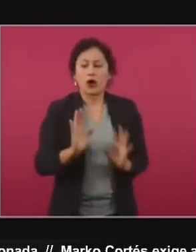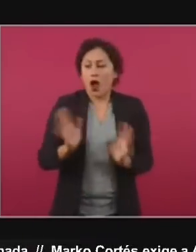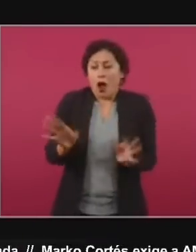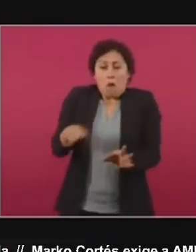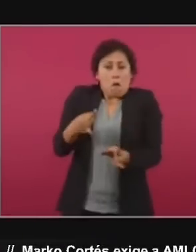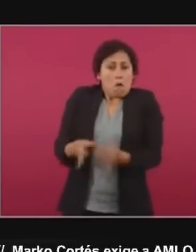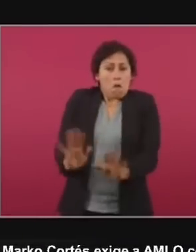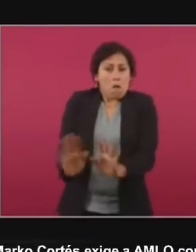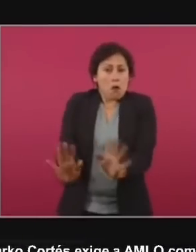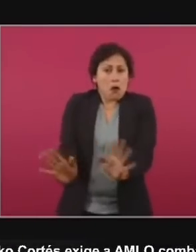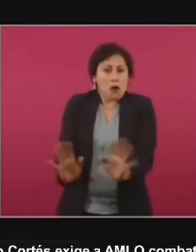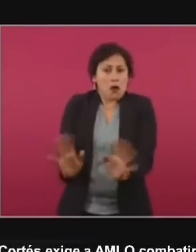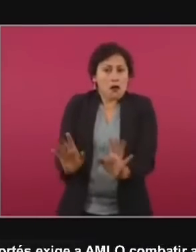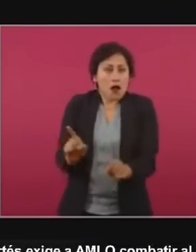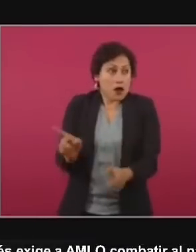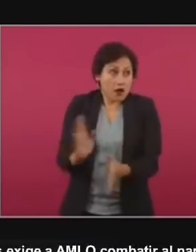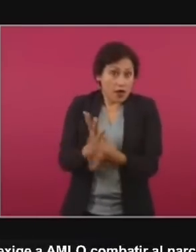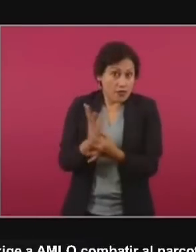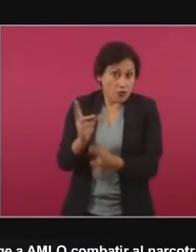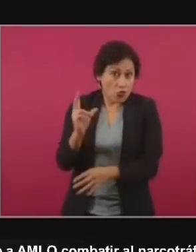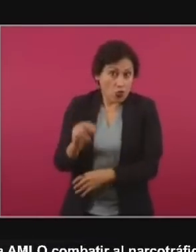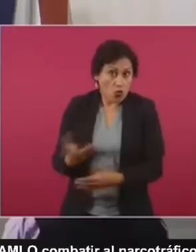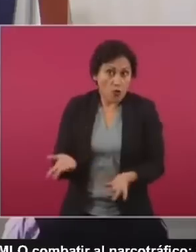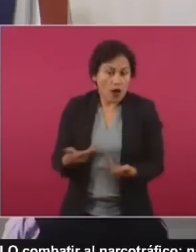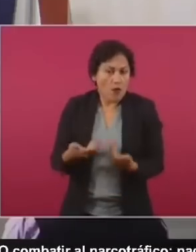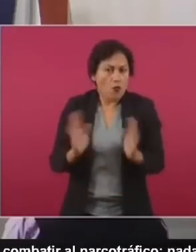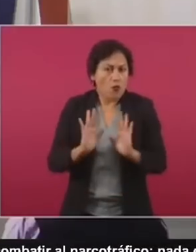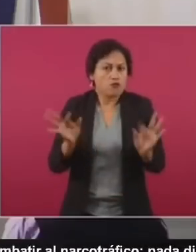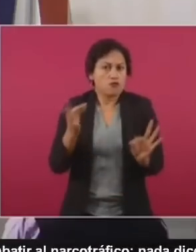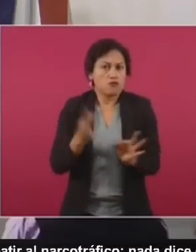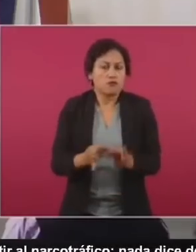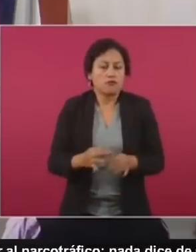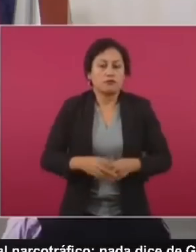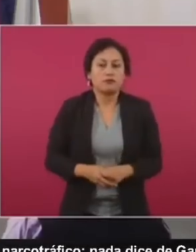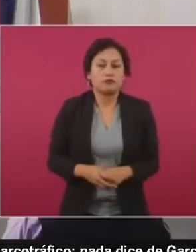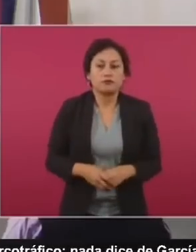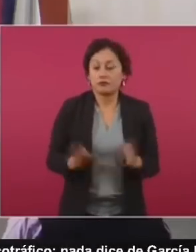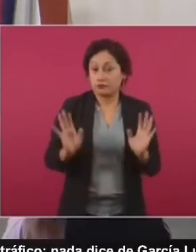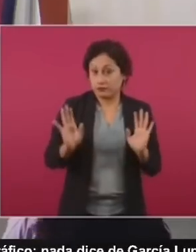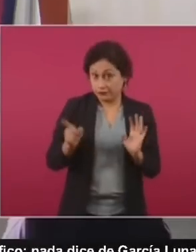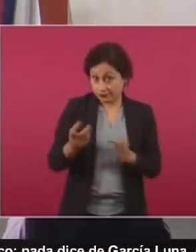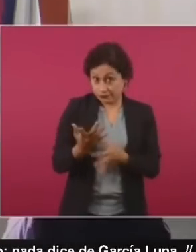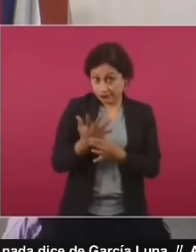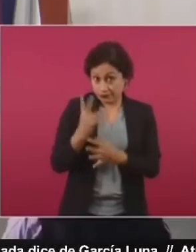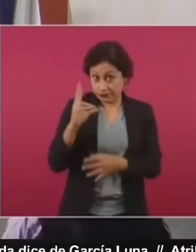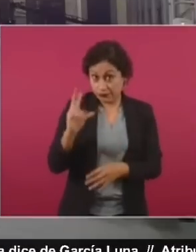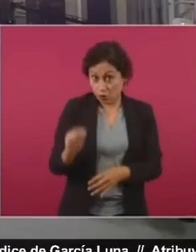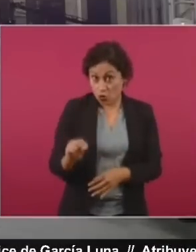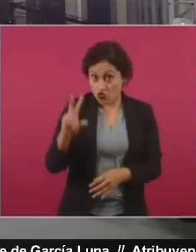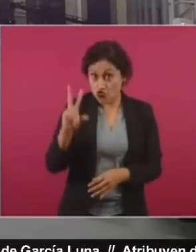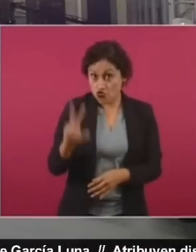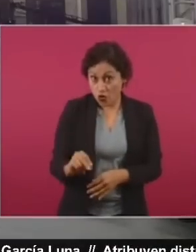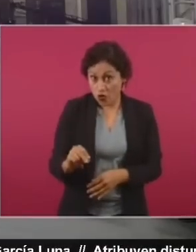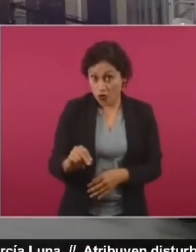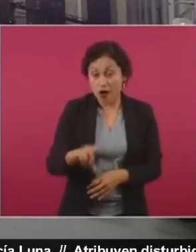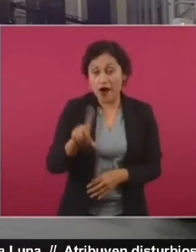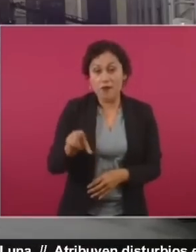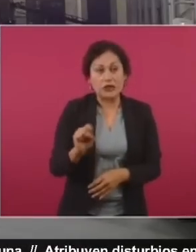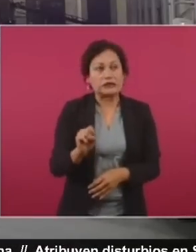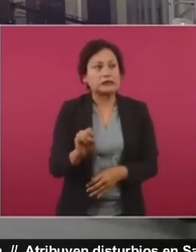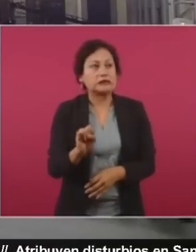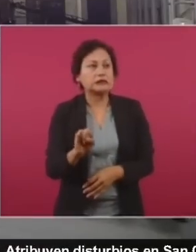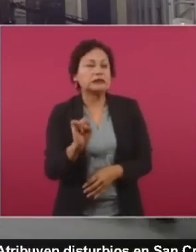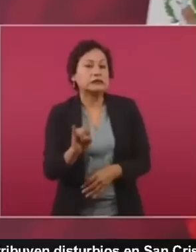Ya, vamos, ya, vamos. No. Pues fue sí.